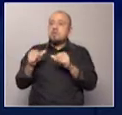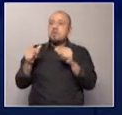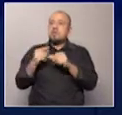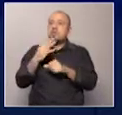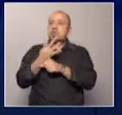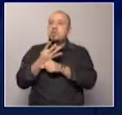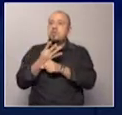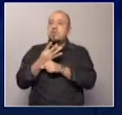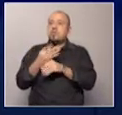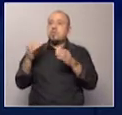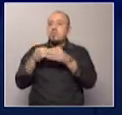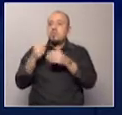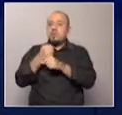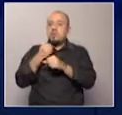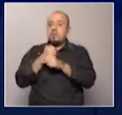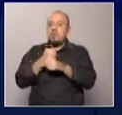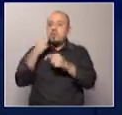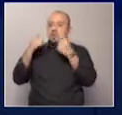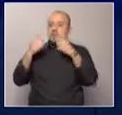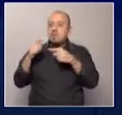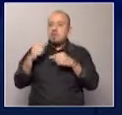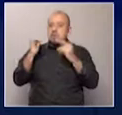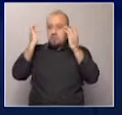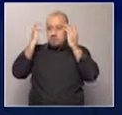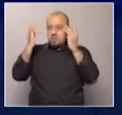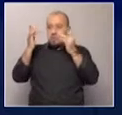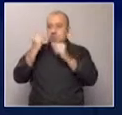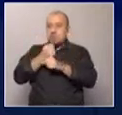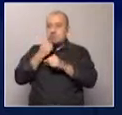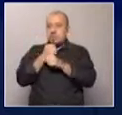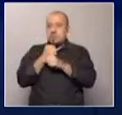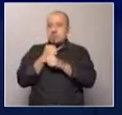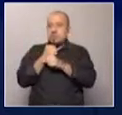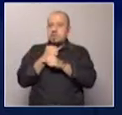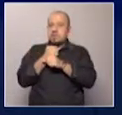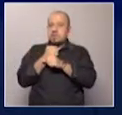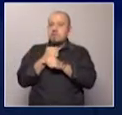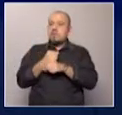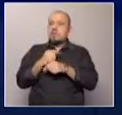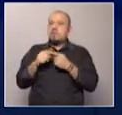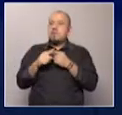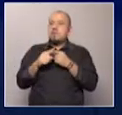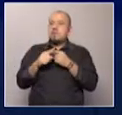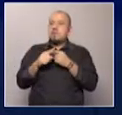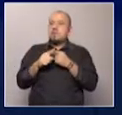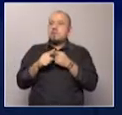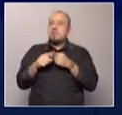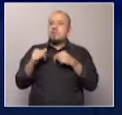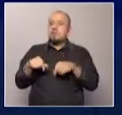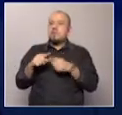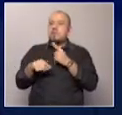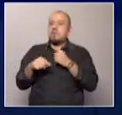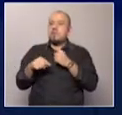grupos de trabajo distintos con educación y trabajo salud medias alternativas y con justicia terapéutica justicia de la pew tica es un